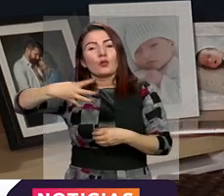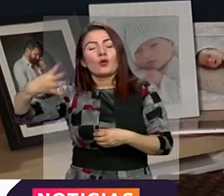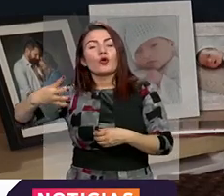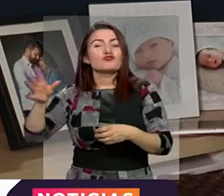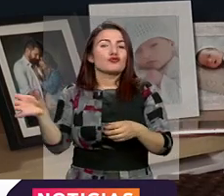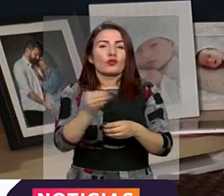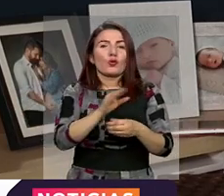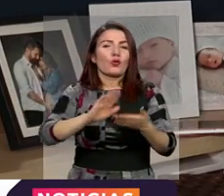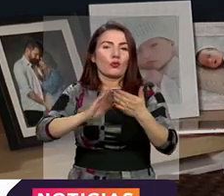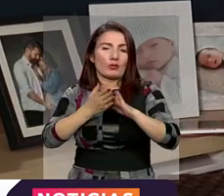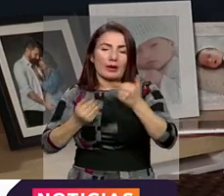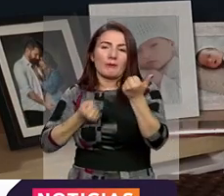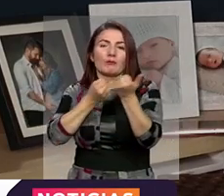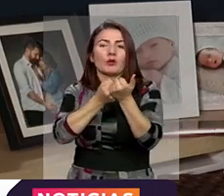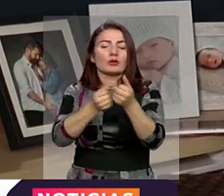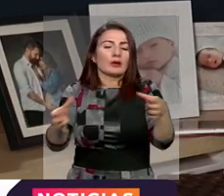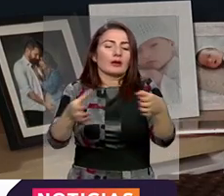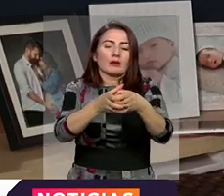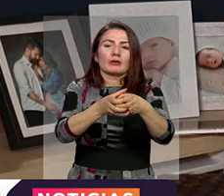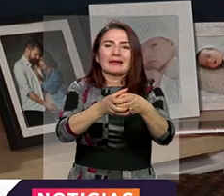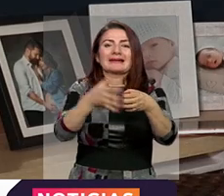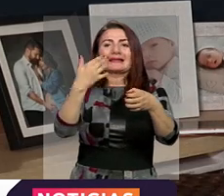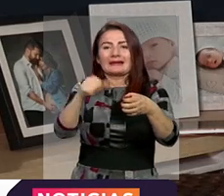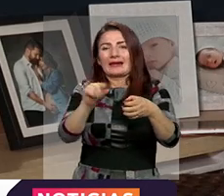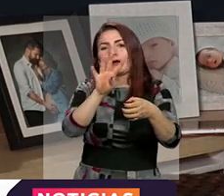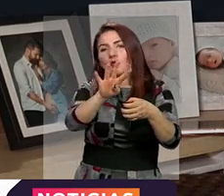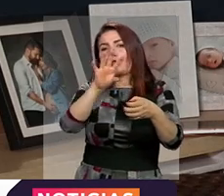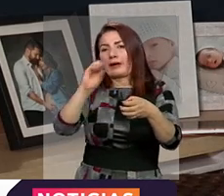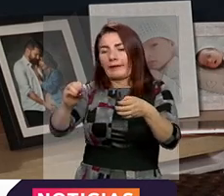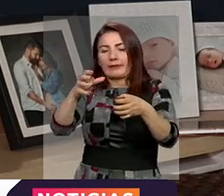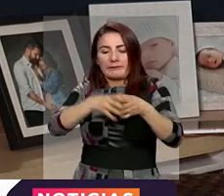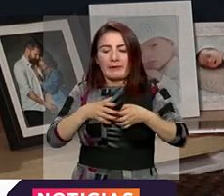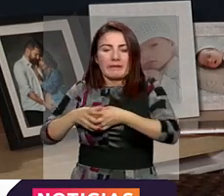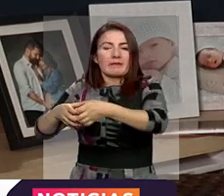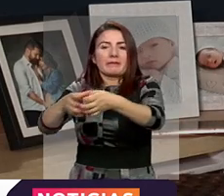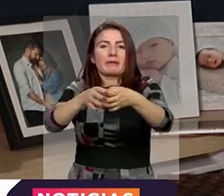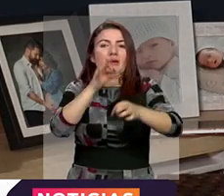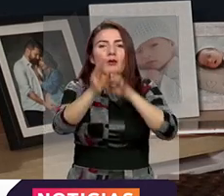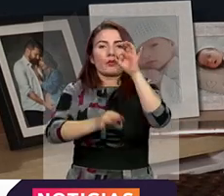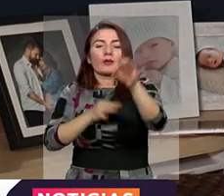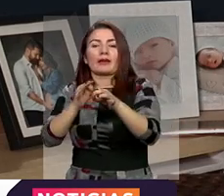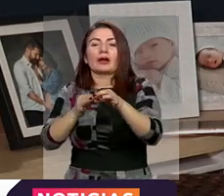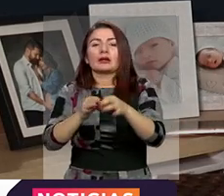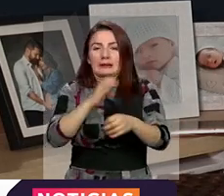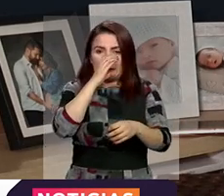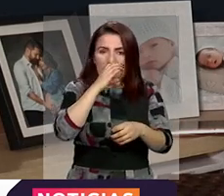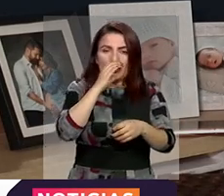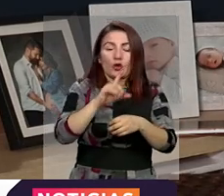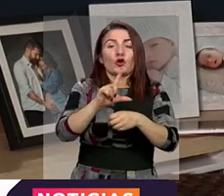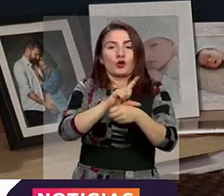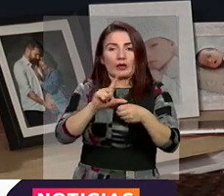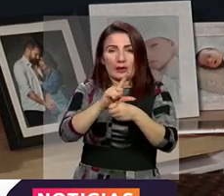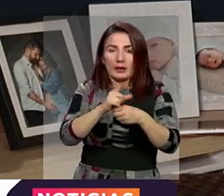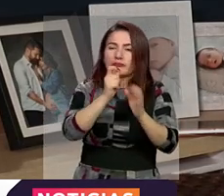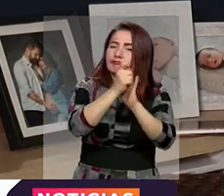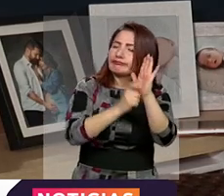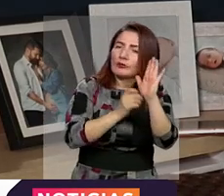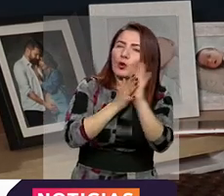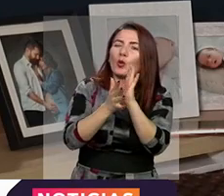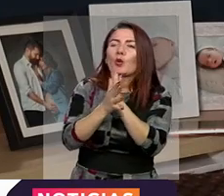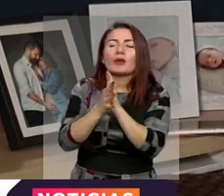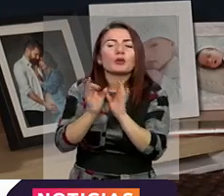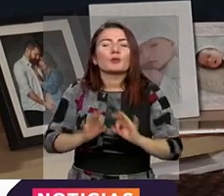y la ciudadanía. Este frente hace parte de los ya 40 que se encuentran estructurados en esta localidad. Esteban Bejarano tiene más detalles. Esteban,